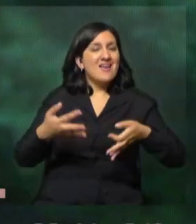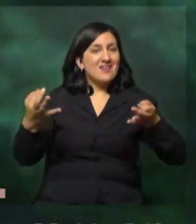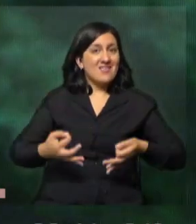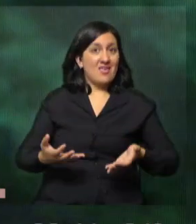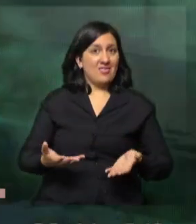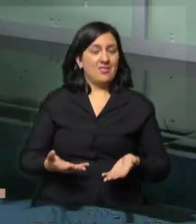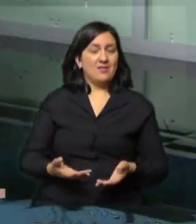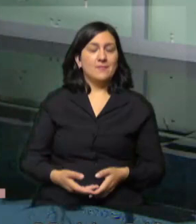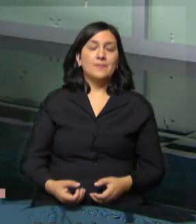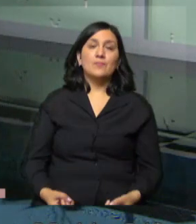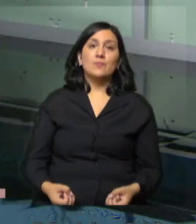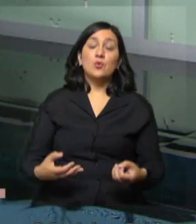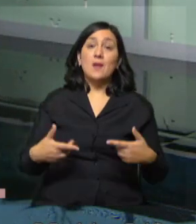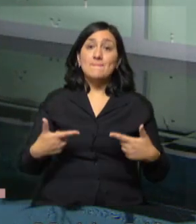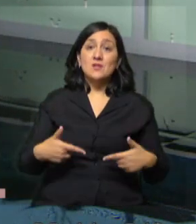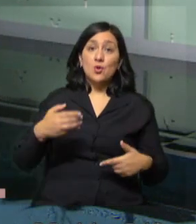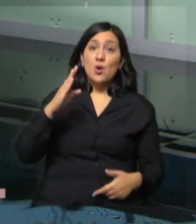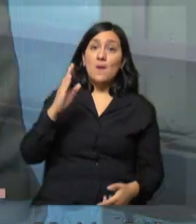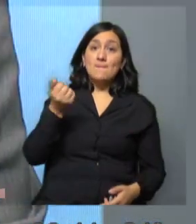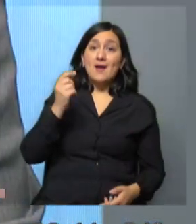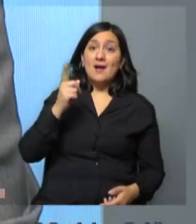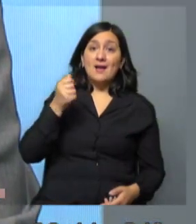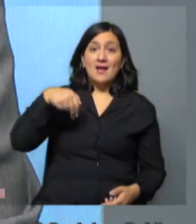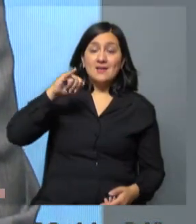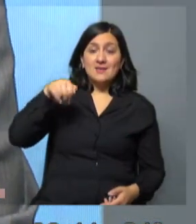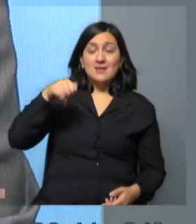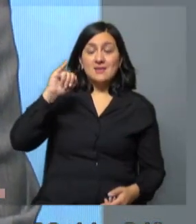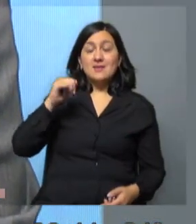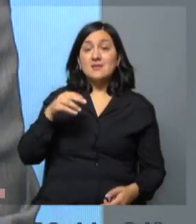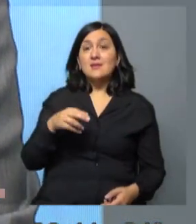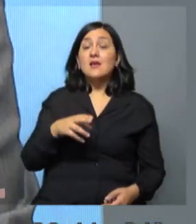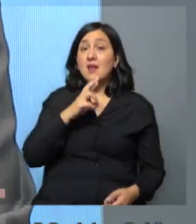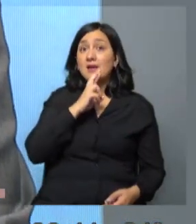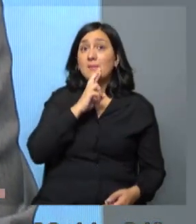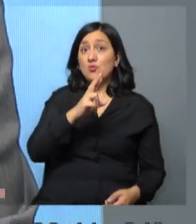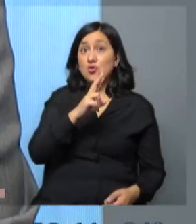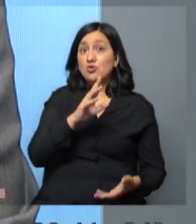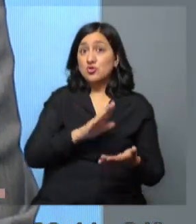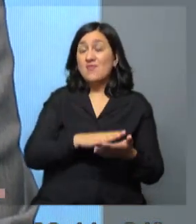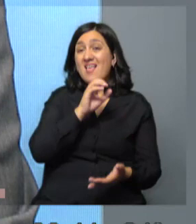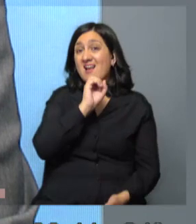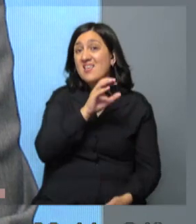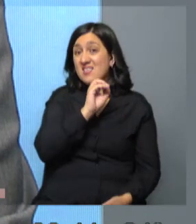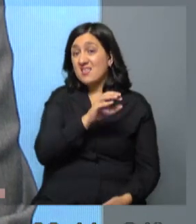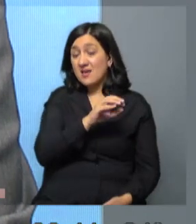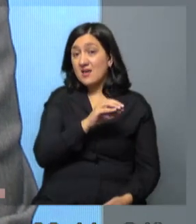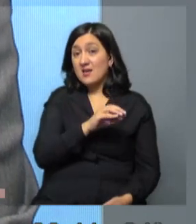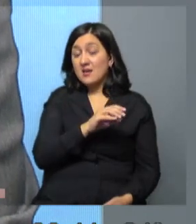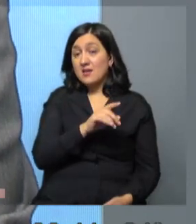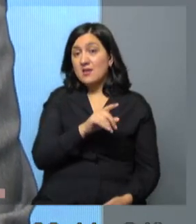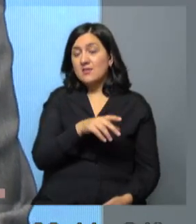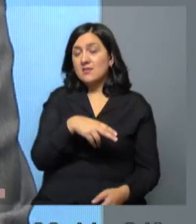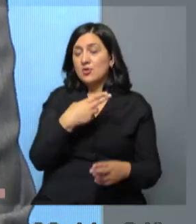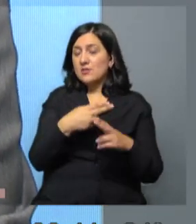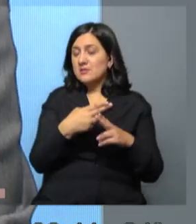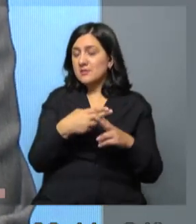El ministro Paganini salió a responderles a ustedes por esto de la crítica que le hacen a lo que se llama